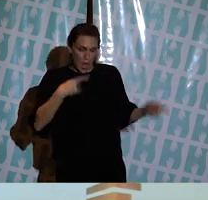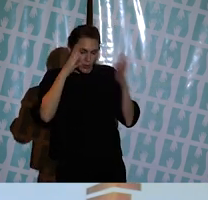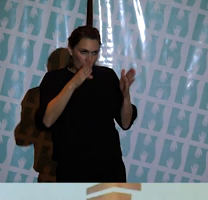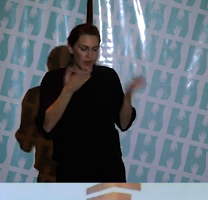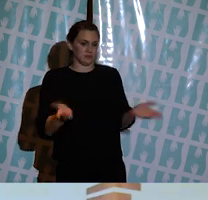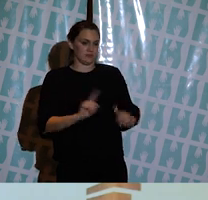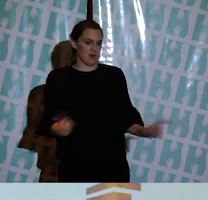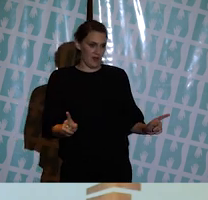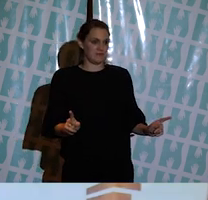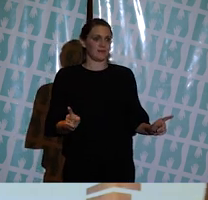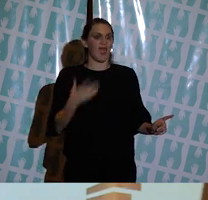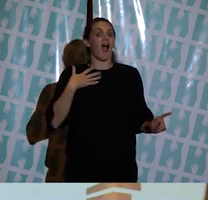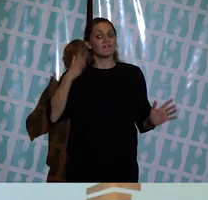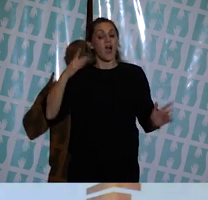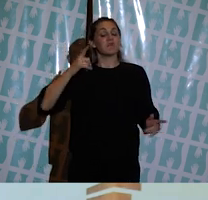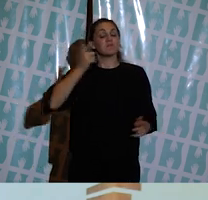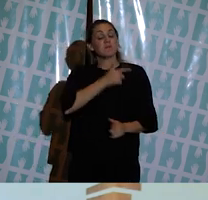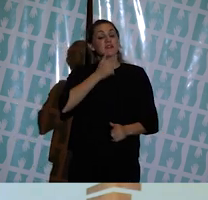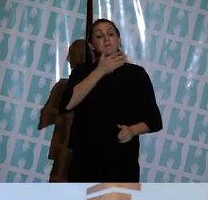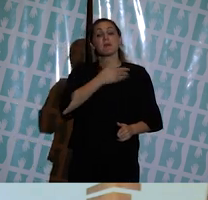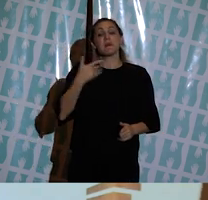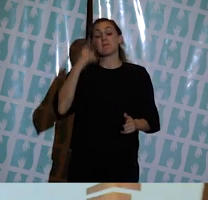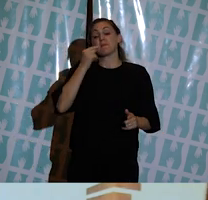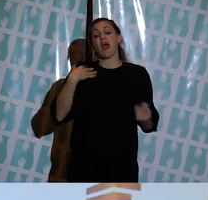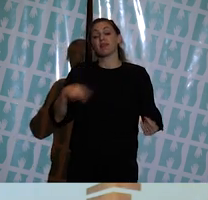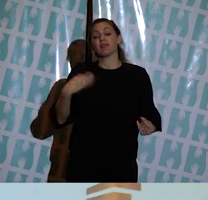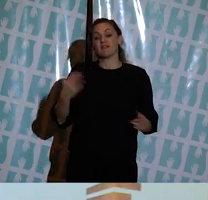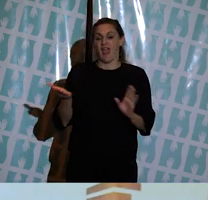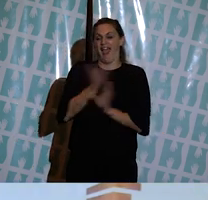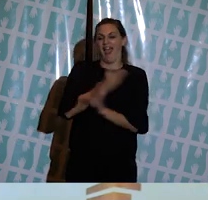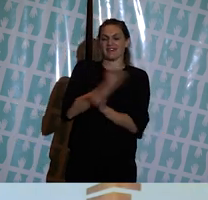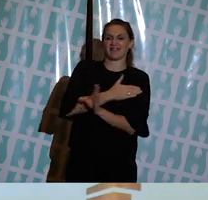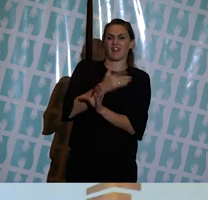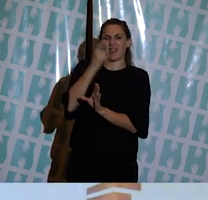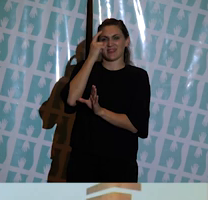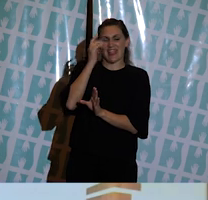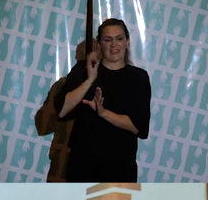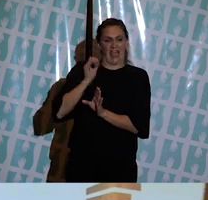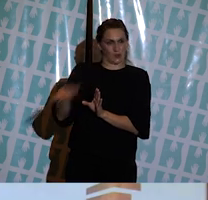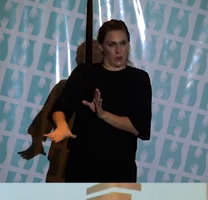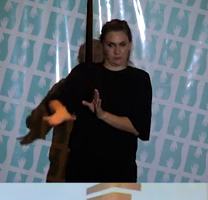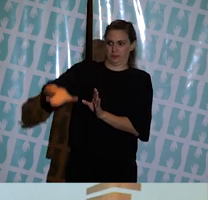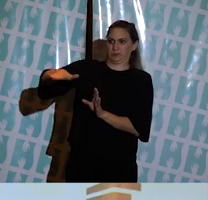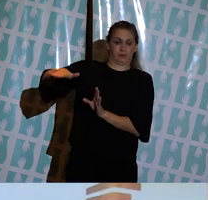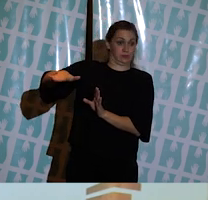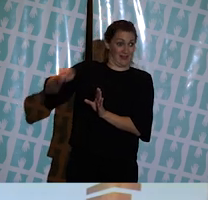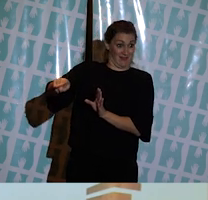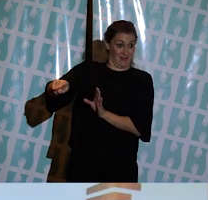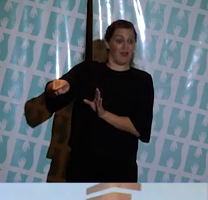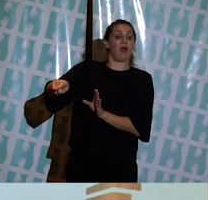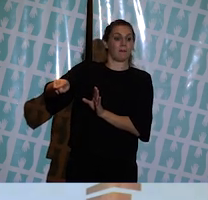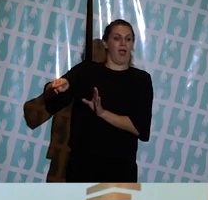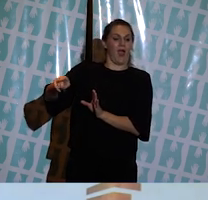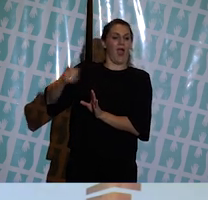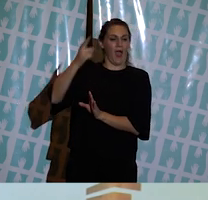las escuelas hay que ir, o a los padres hay que ir antes de los 10 años, empezar a prepararlos para esto, porque estén preparados cuando llegue el